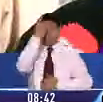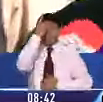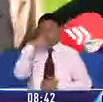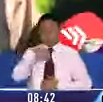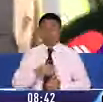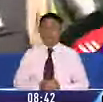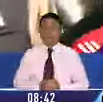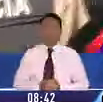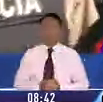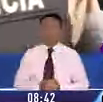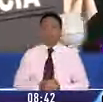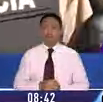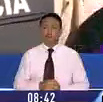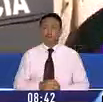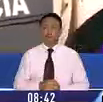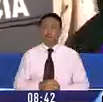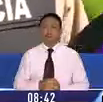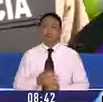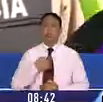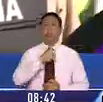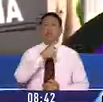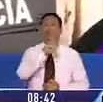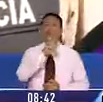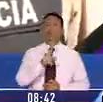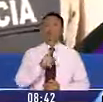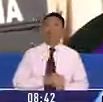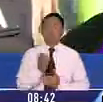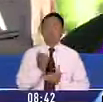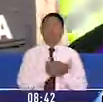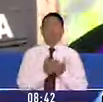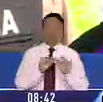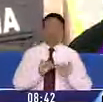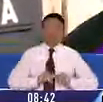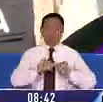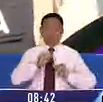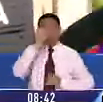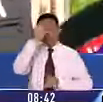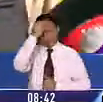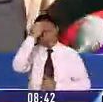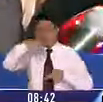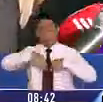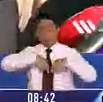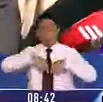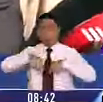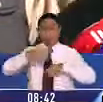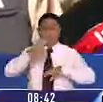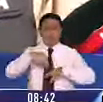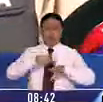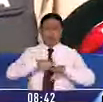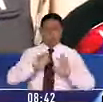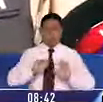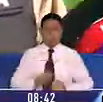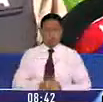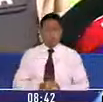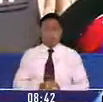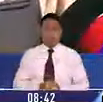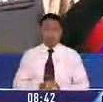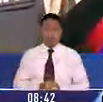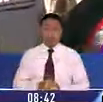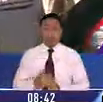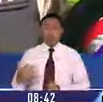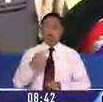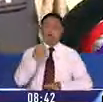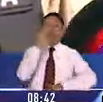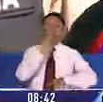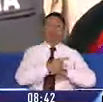que... que los servicios se mantienen, es decir, educación, transporte, todo está... No hay decreto ejecutivo para